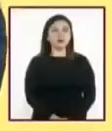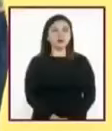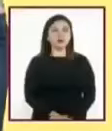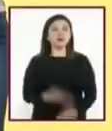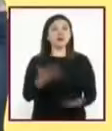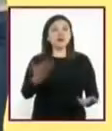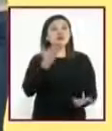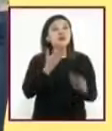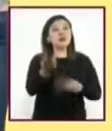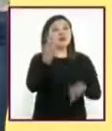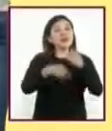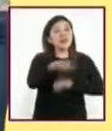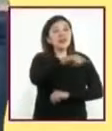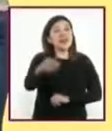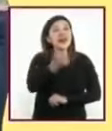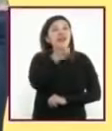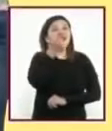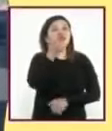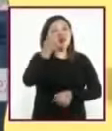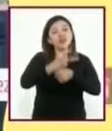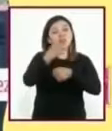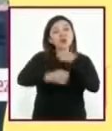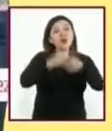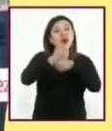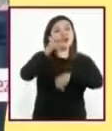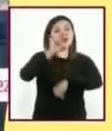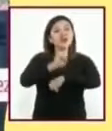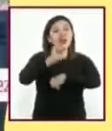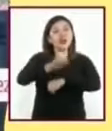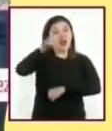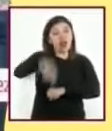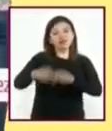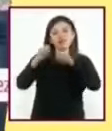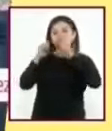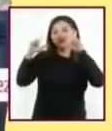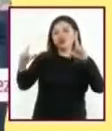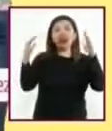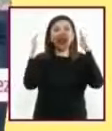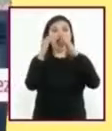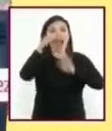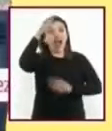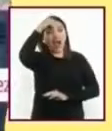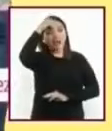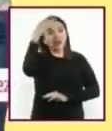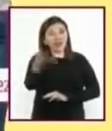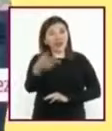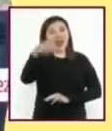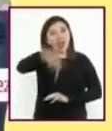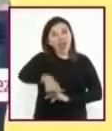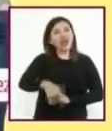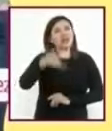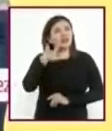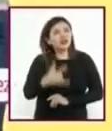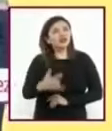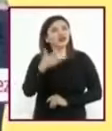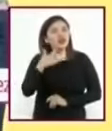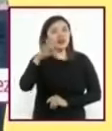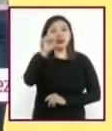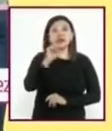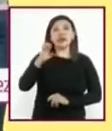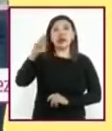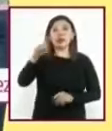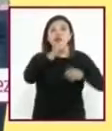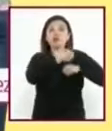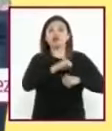Bienvenidos alumnos y alumnas de segundo grado de secundaria a esta sesión de Aprende en Casa, un esfuerzo de la Secretaría de